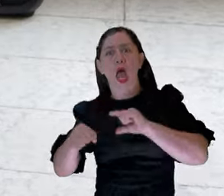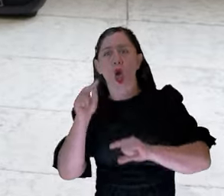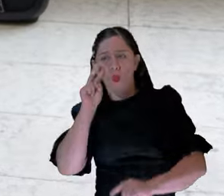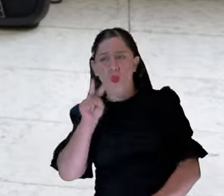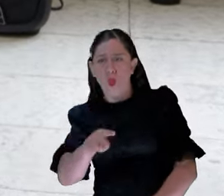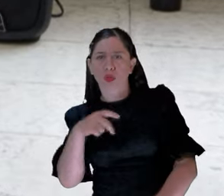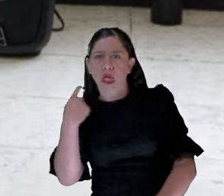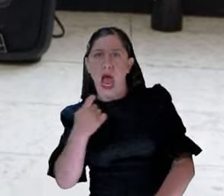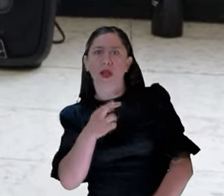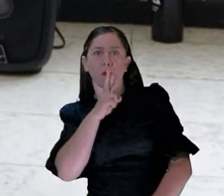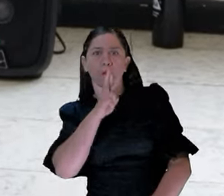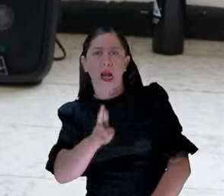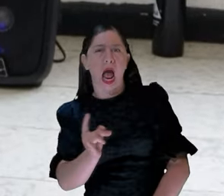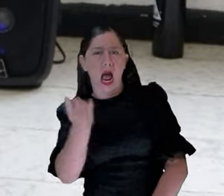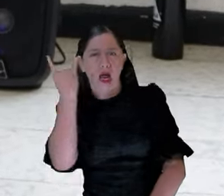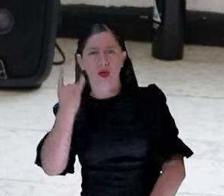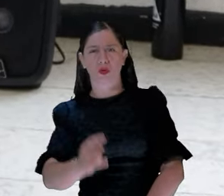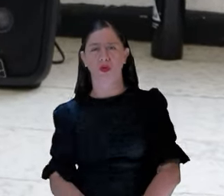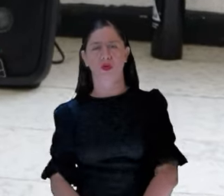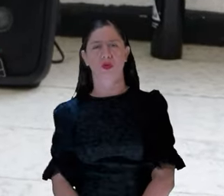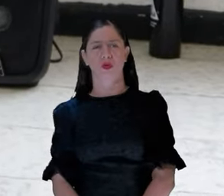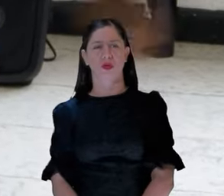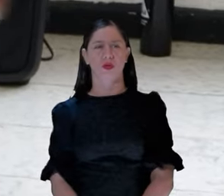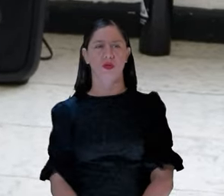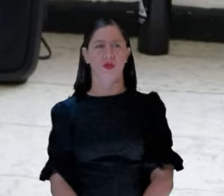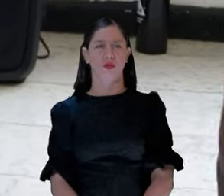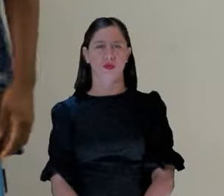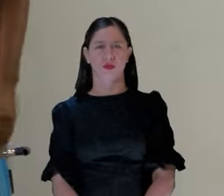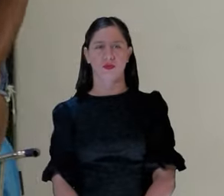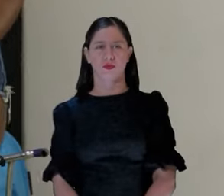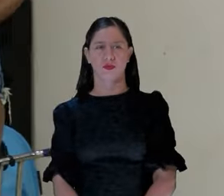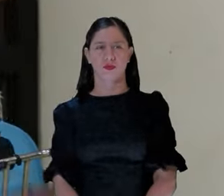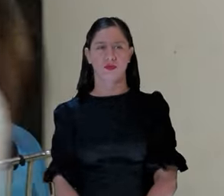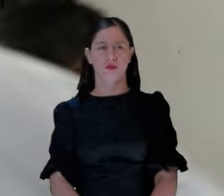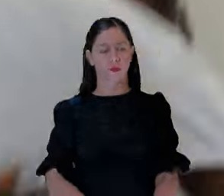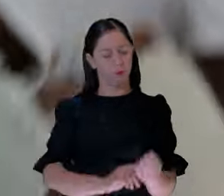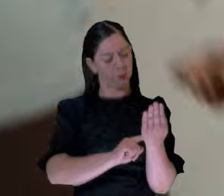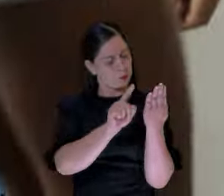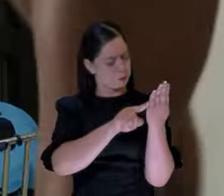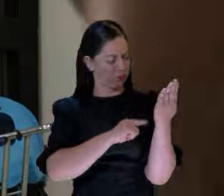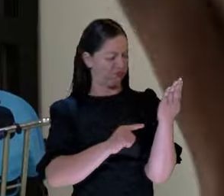ve, querido, lista tu correo que seguro te mandaron los resultados.